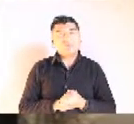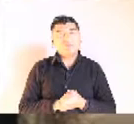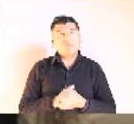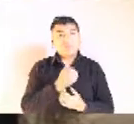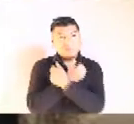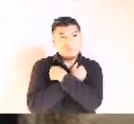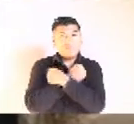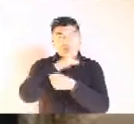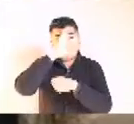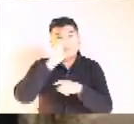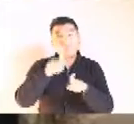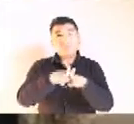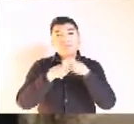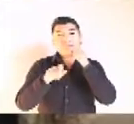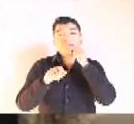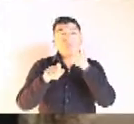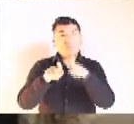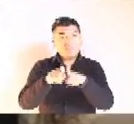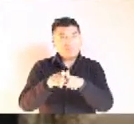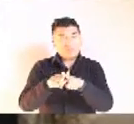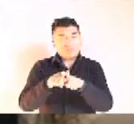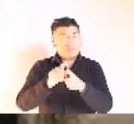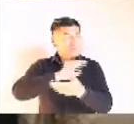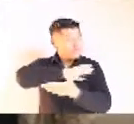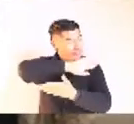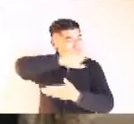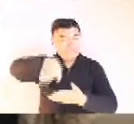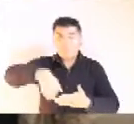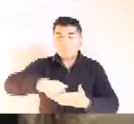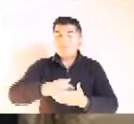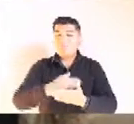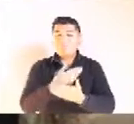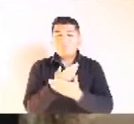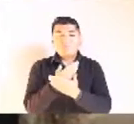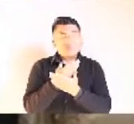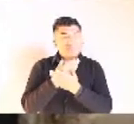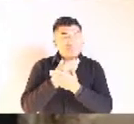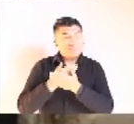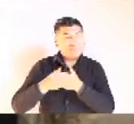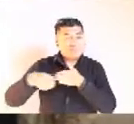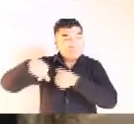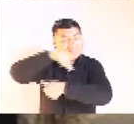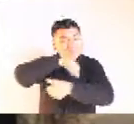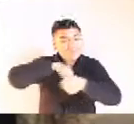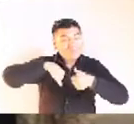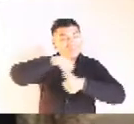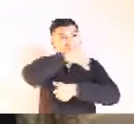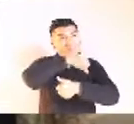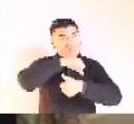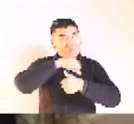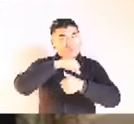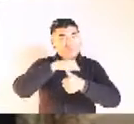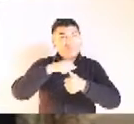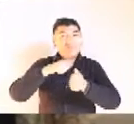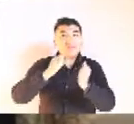Queridos hermanos, en toda relación, sobre todo en la relación de Dios con su pueblo,